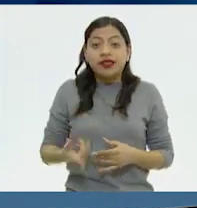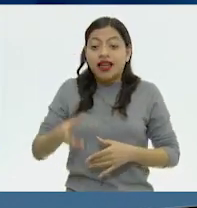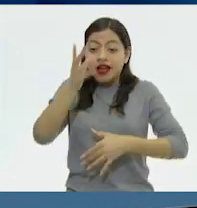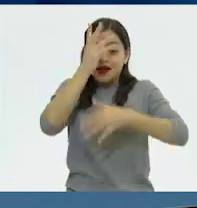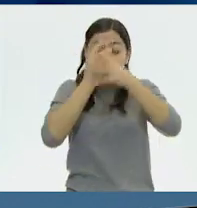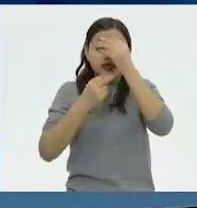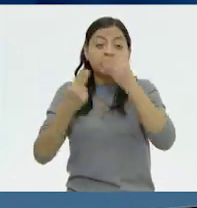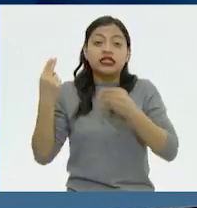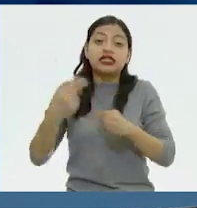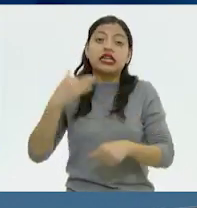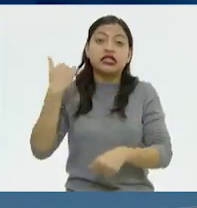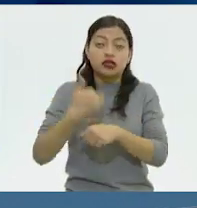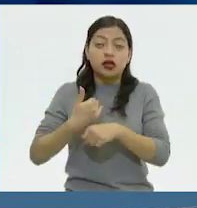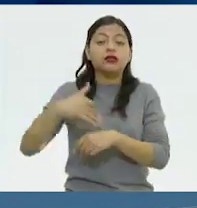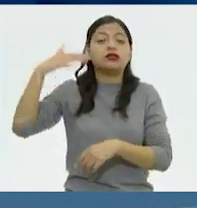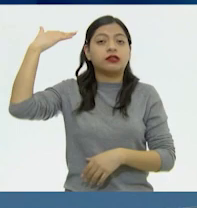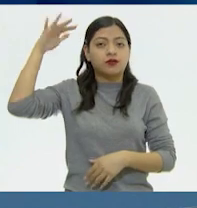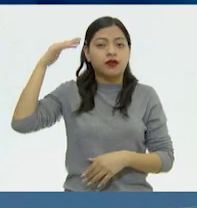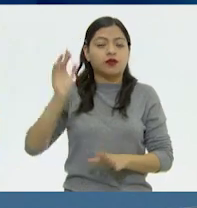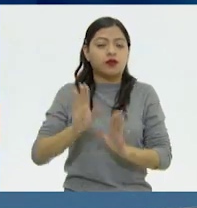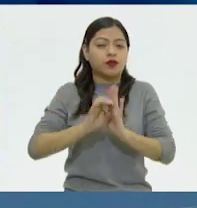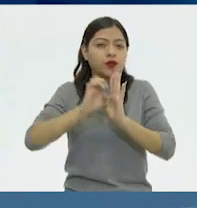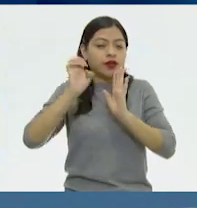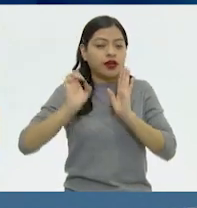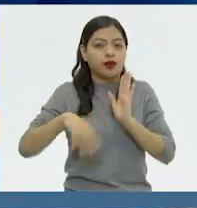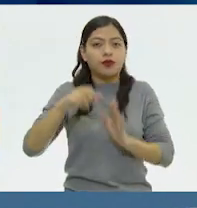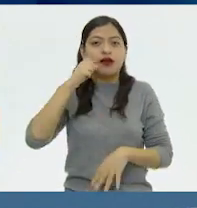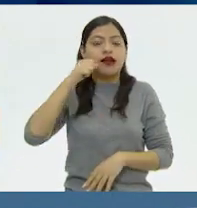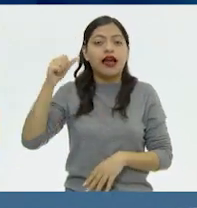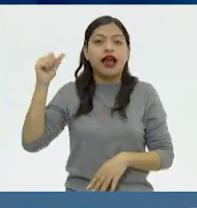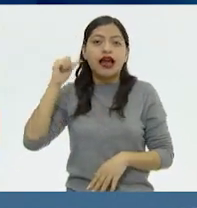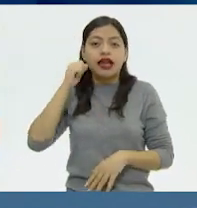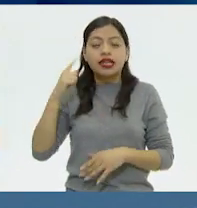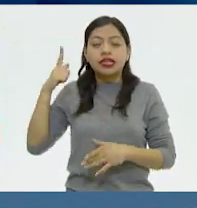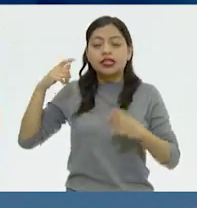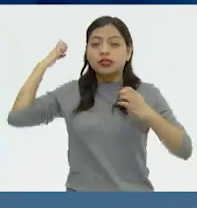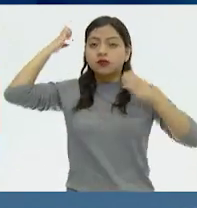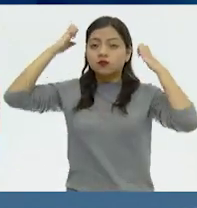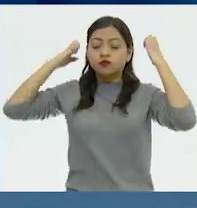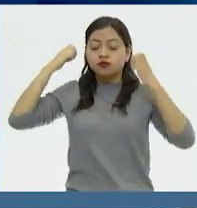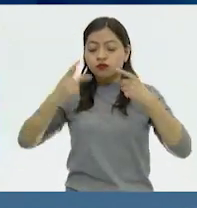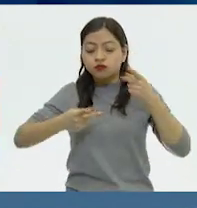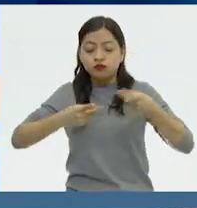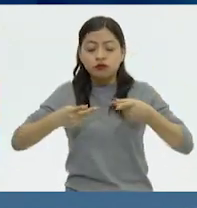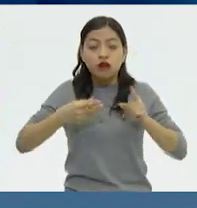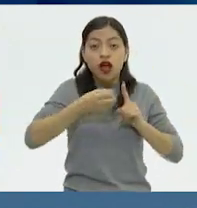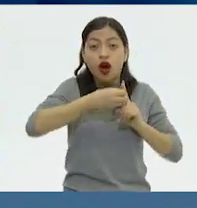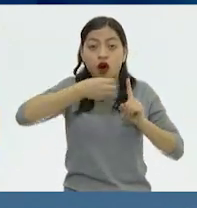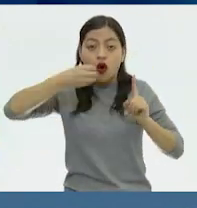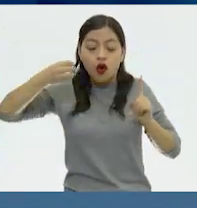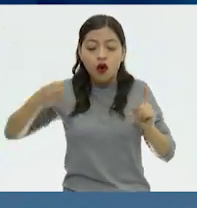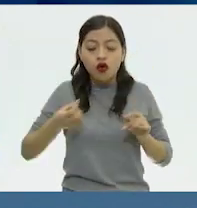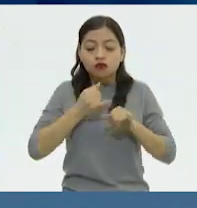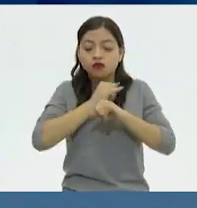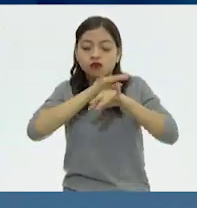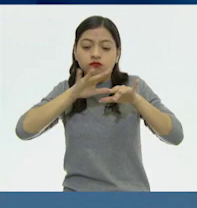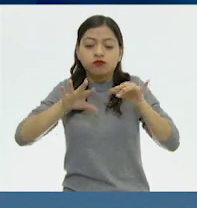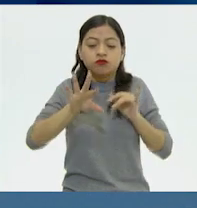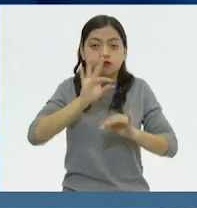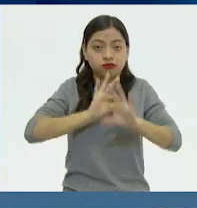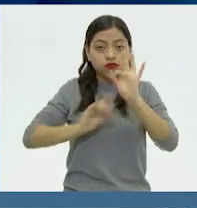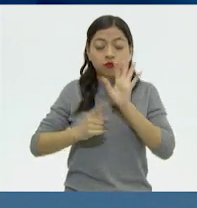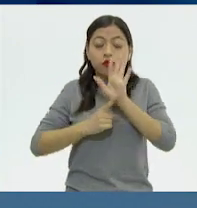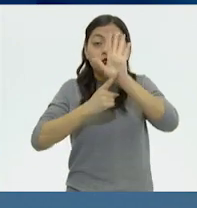adulta. Por ejemplo, ayer, que estaba preparando una exposición y tenía que organizar toda la información que iba a